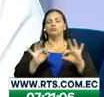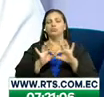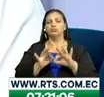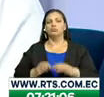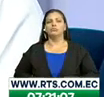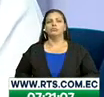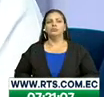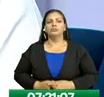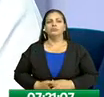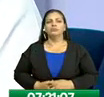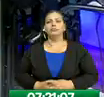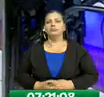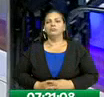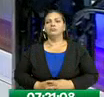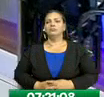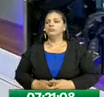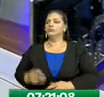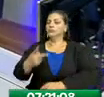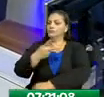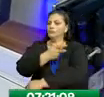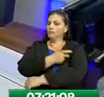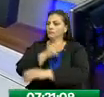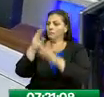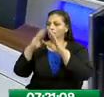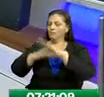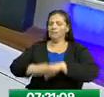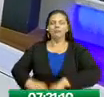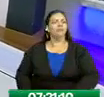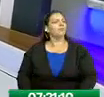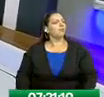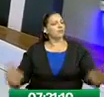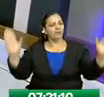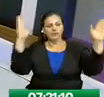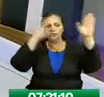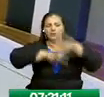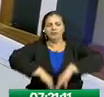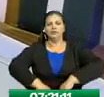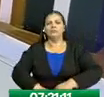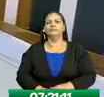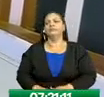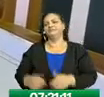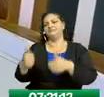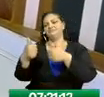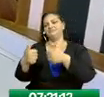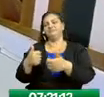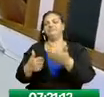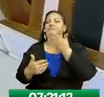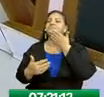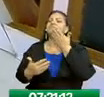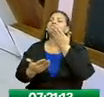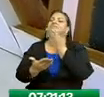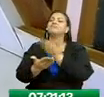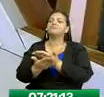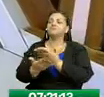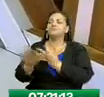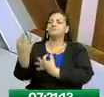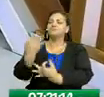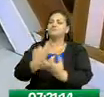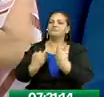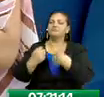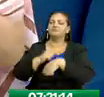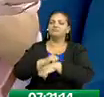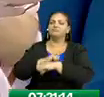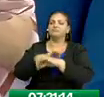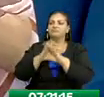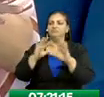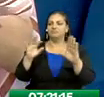la vacuna. No tiene costo, la atención es gratuita. Totalmente gratuita. Gracias, doctor, por su presencia, por habernos aclarado el panorama.